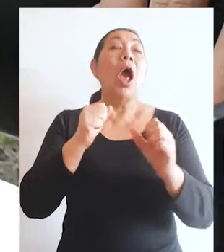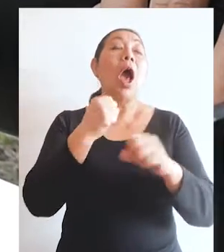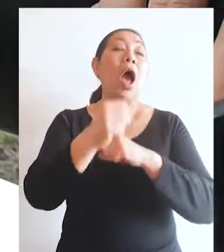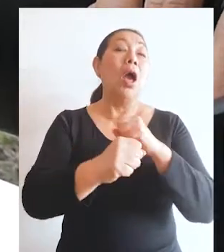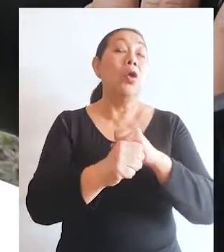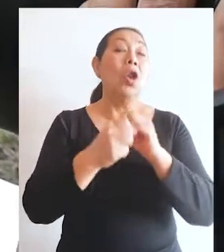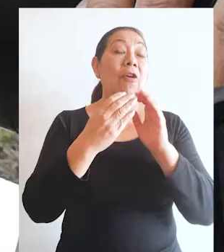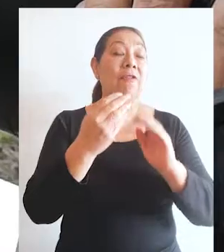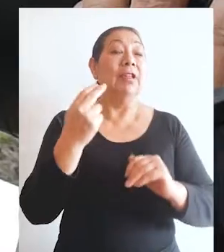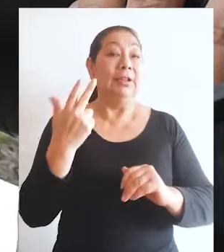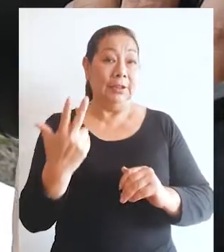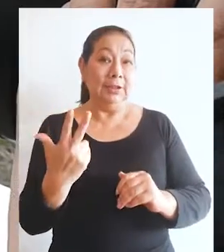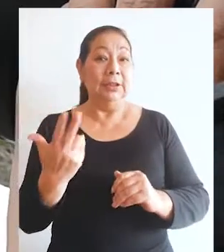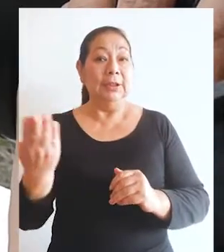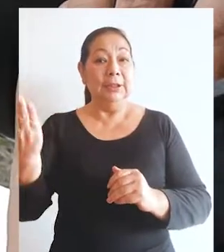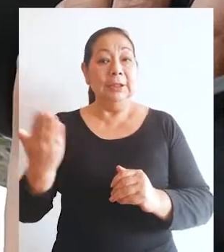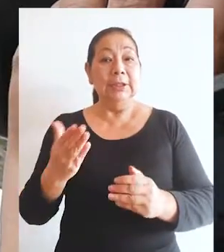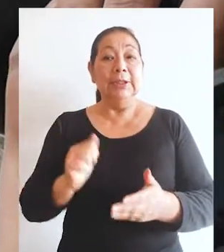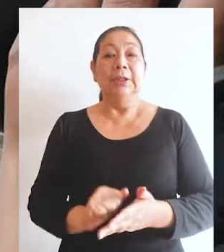93, han sido